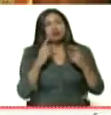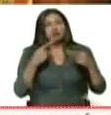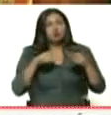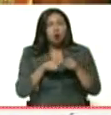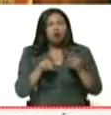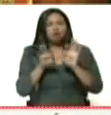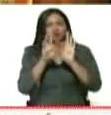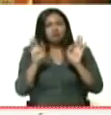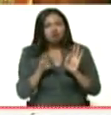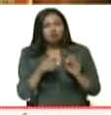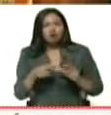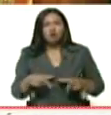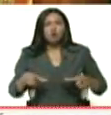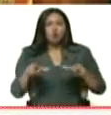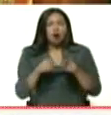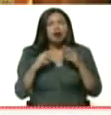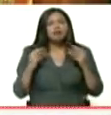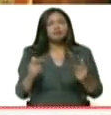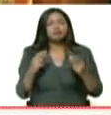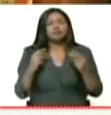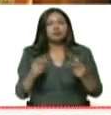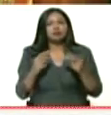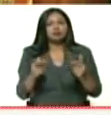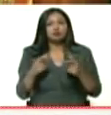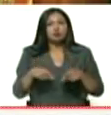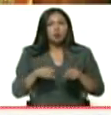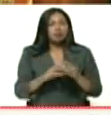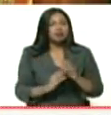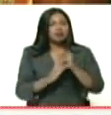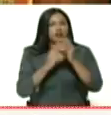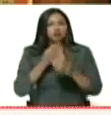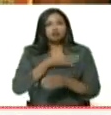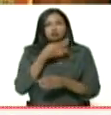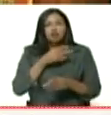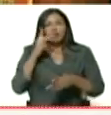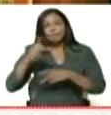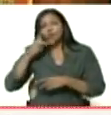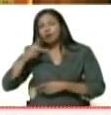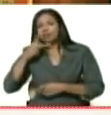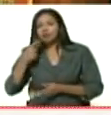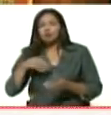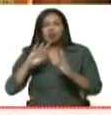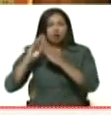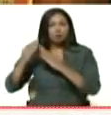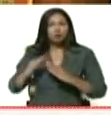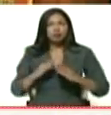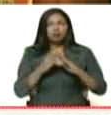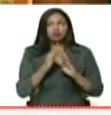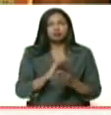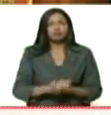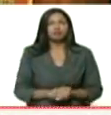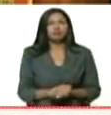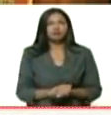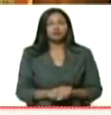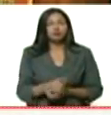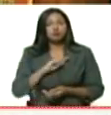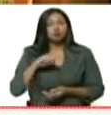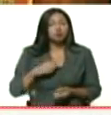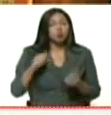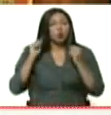de las redes de acción y de liderazgo social y político en las comunidades. Y hemos